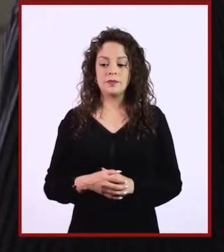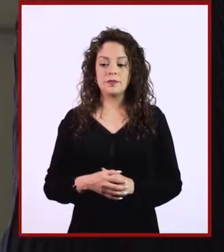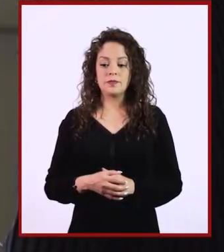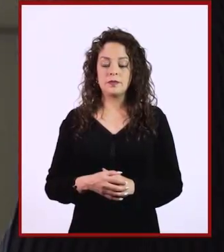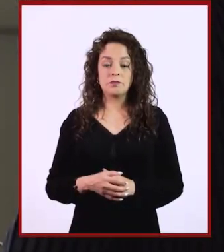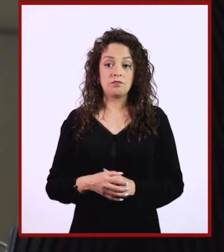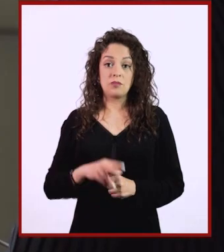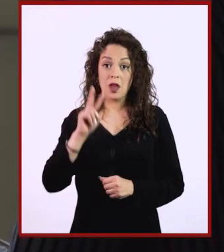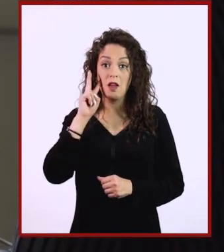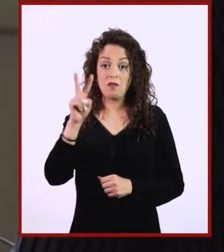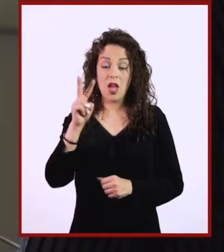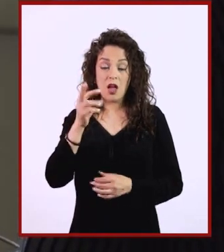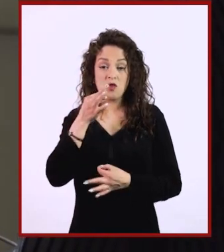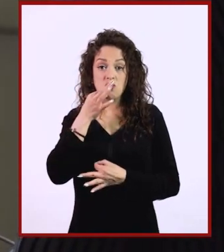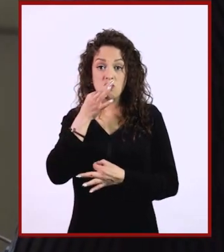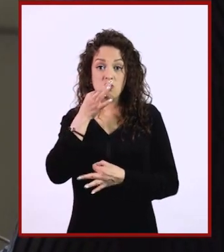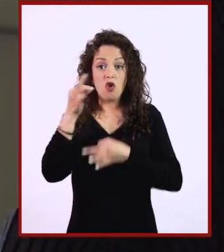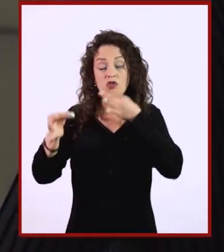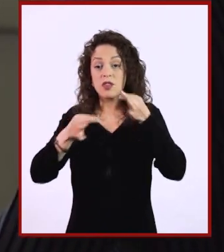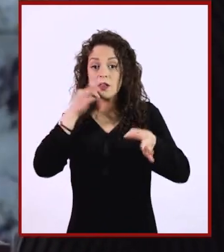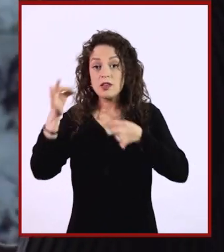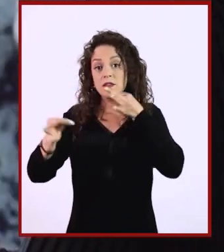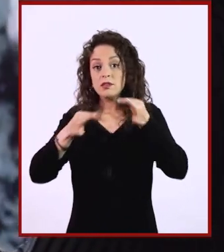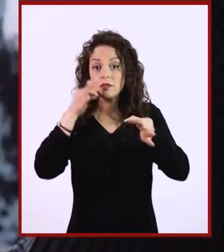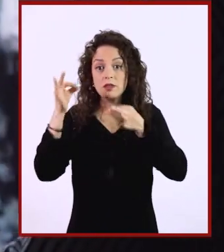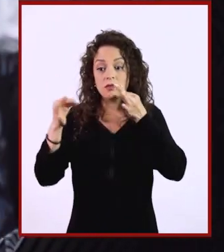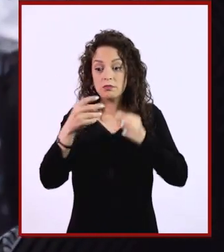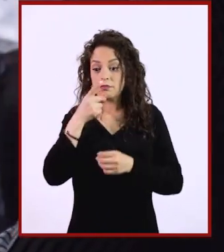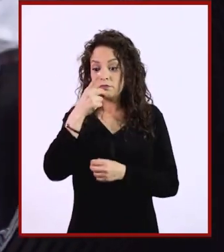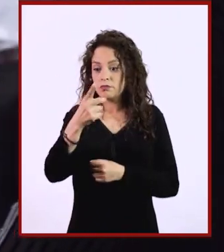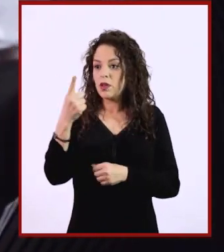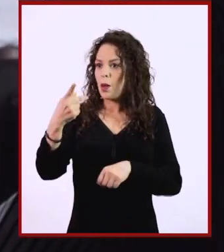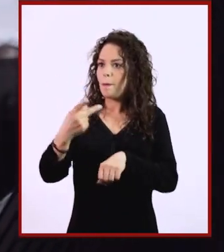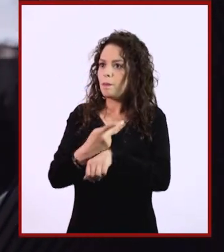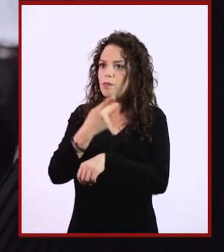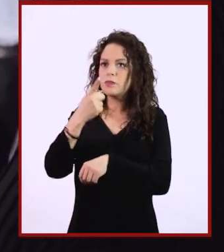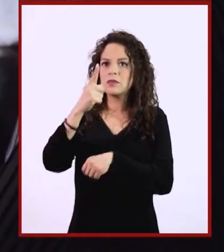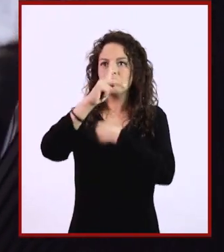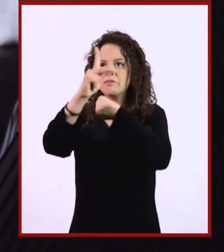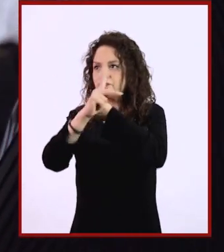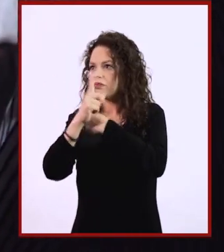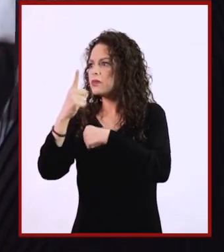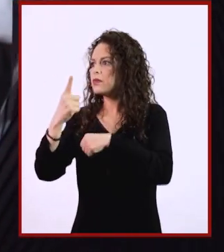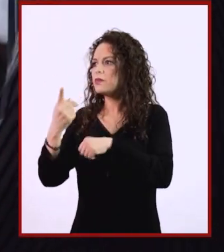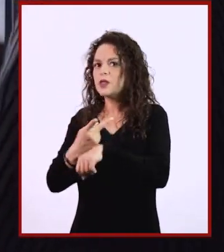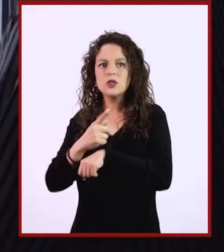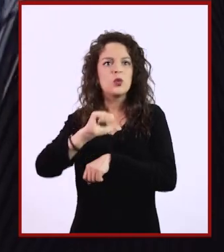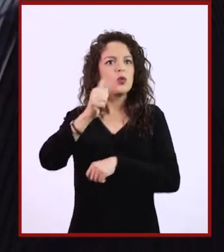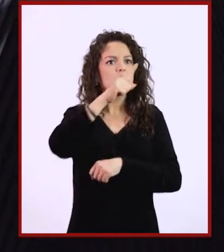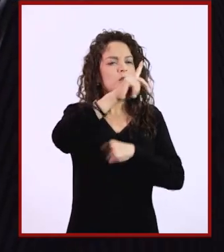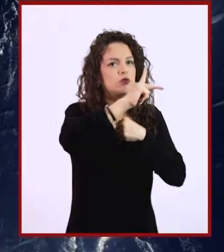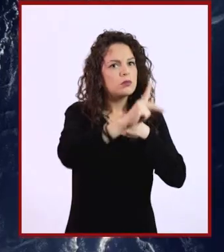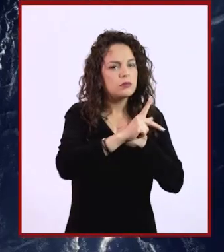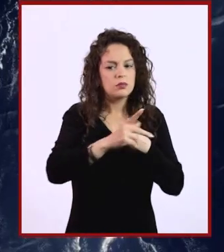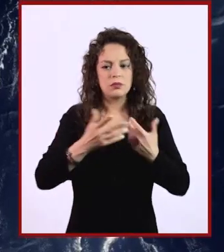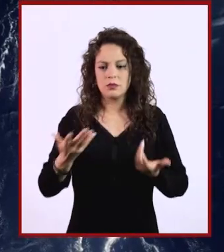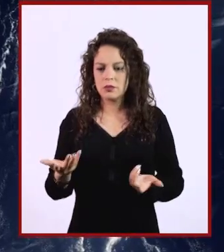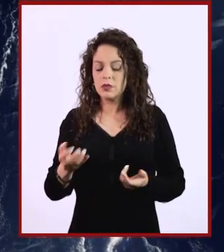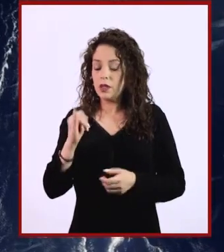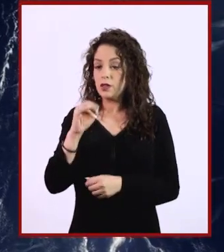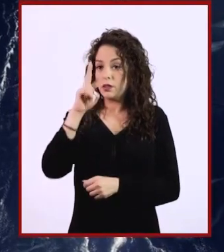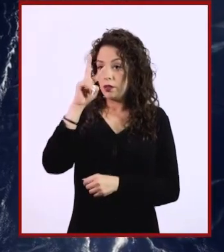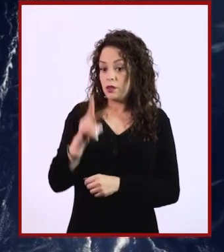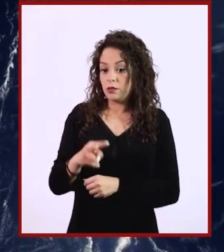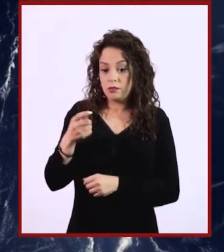Vemos en las noticias de pronto que hay un huracán tras otro, ¿no? Y pues lo primero que se dice es, ah, claro, esto es como el